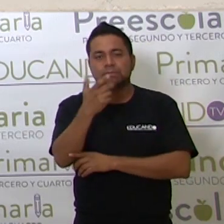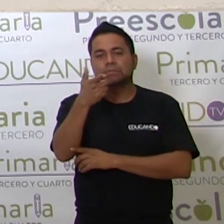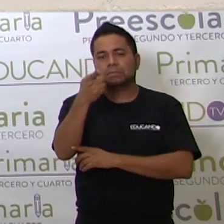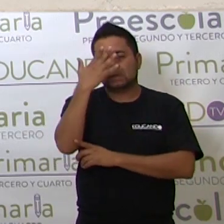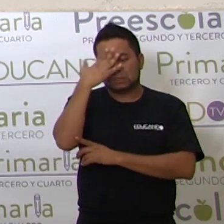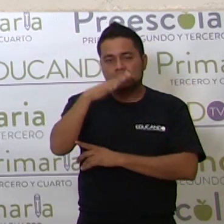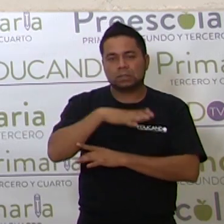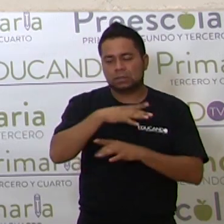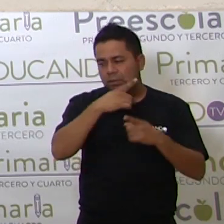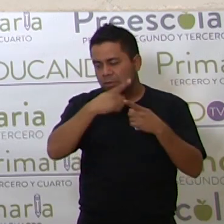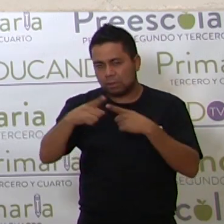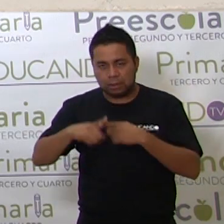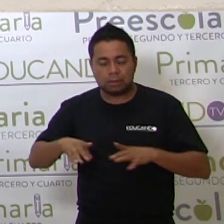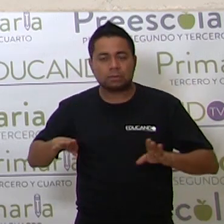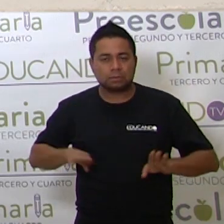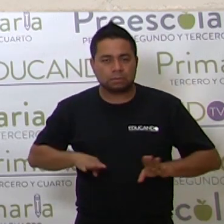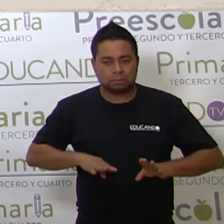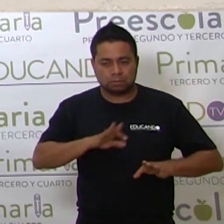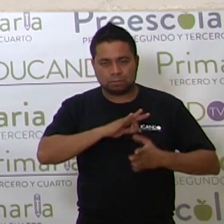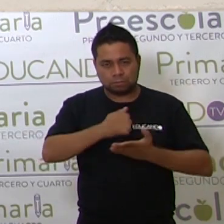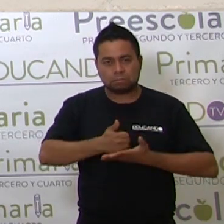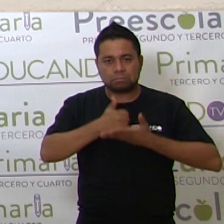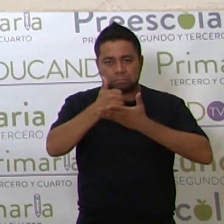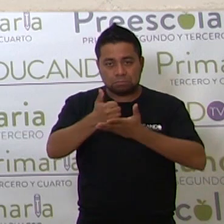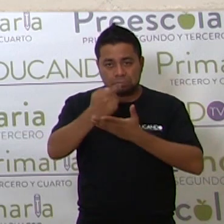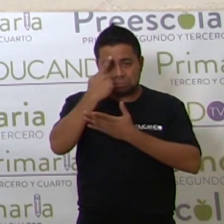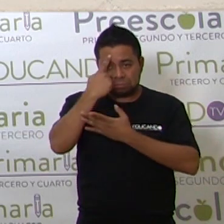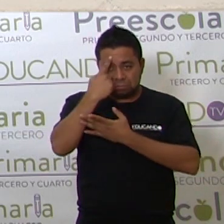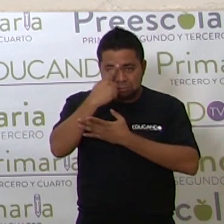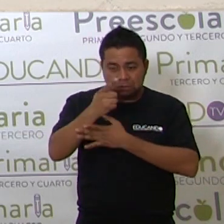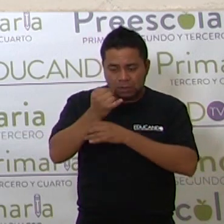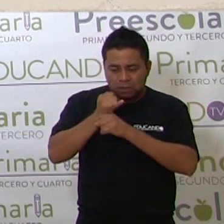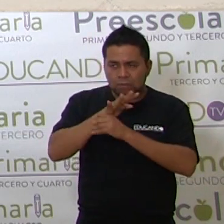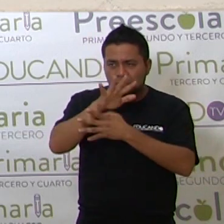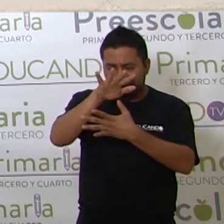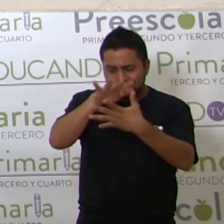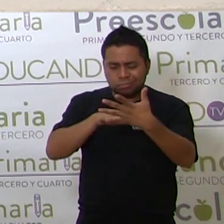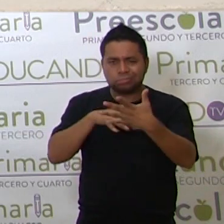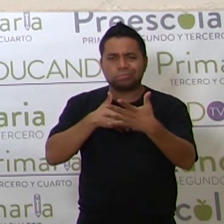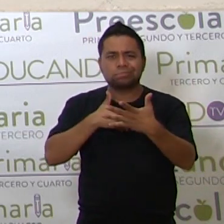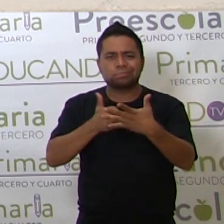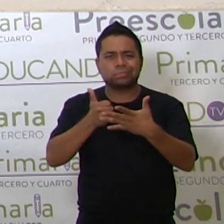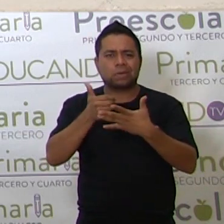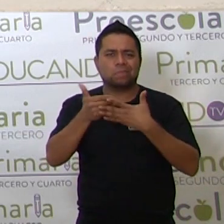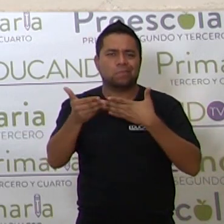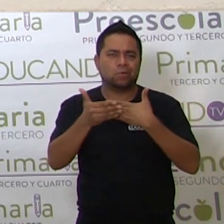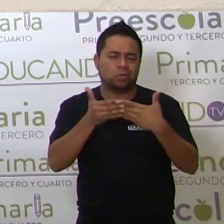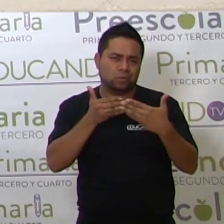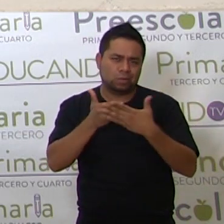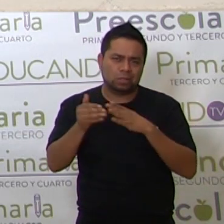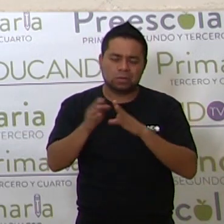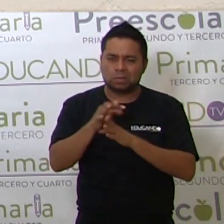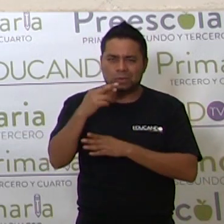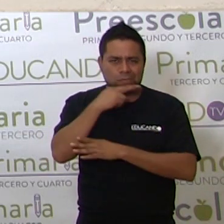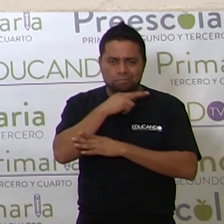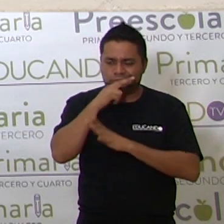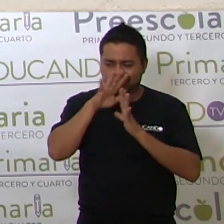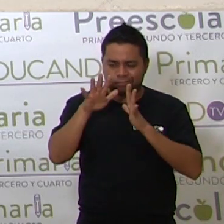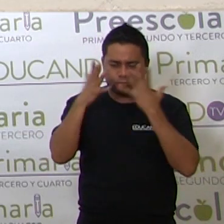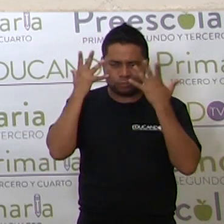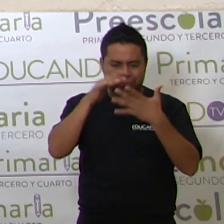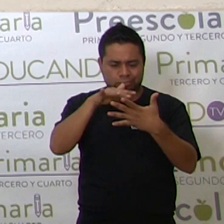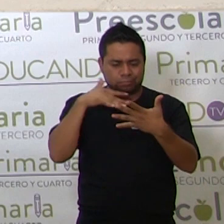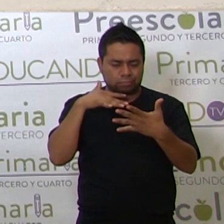diferentes elementos que nos pueden servir para que tengamos una información mucho más actualizada y en el menor tiempo posible